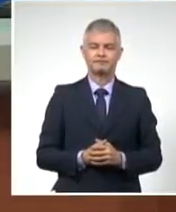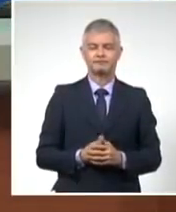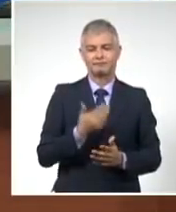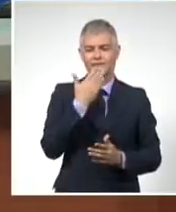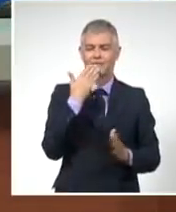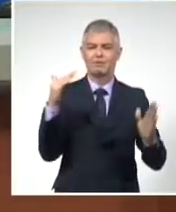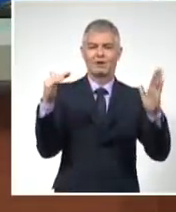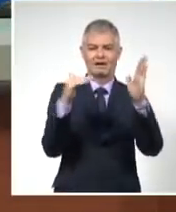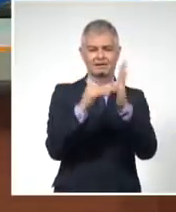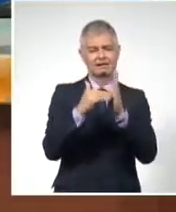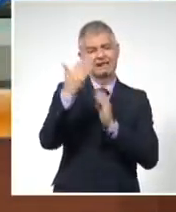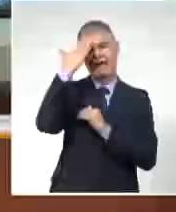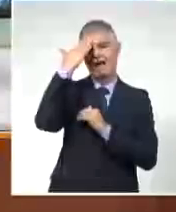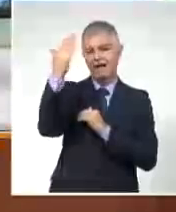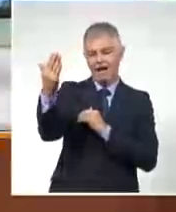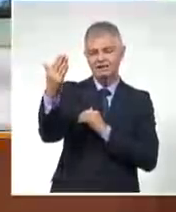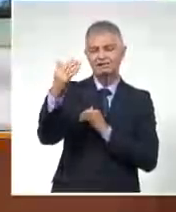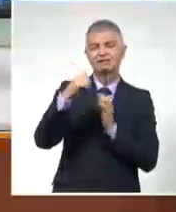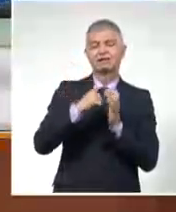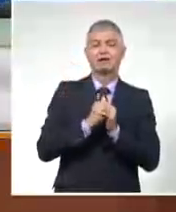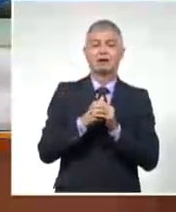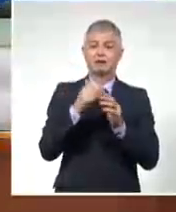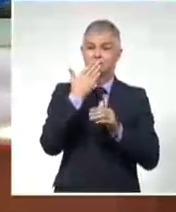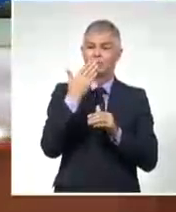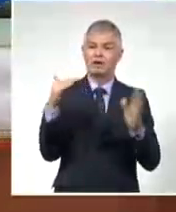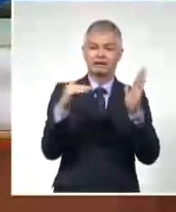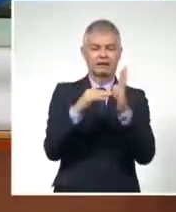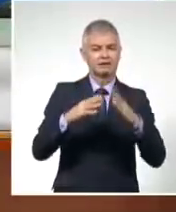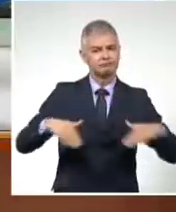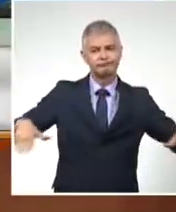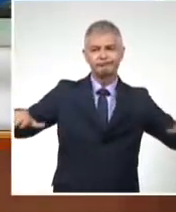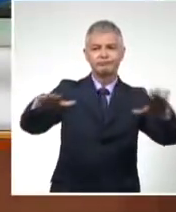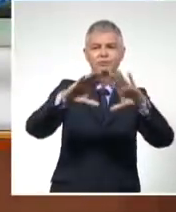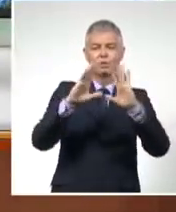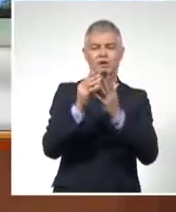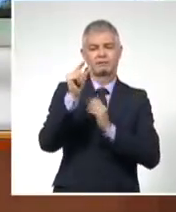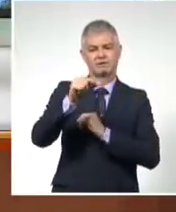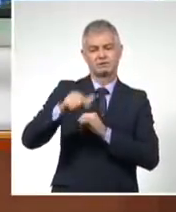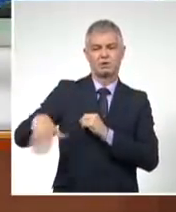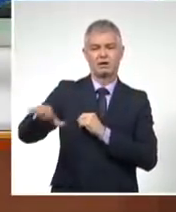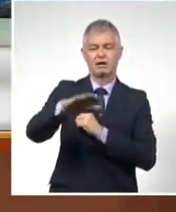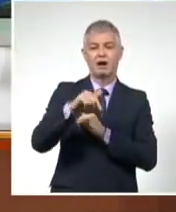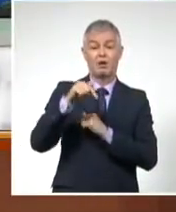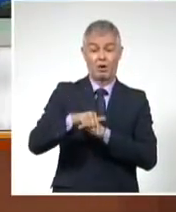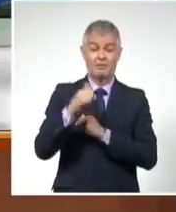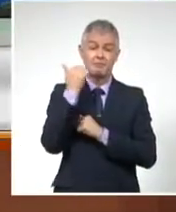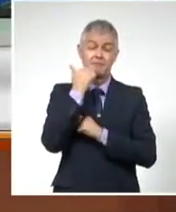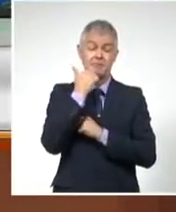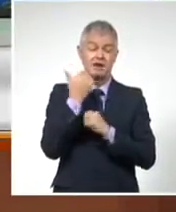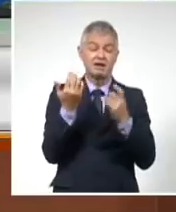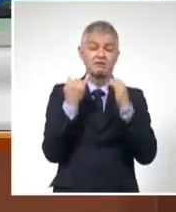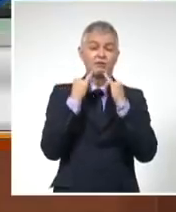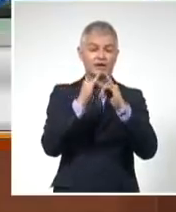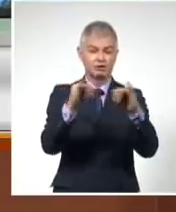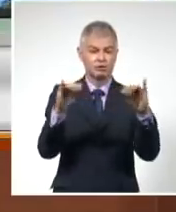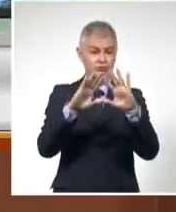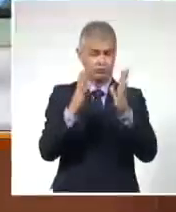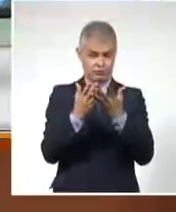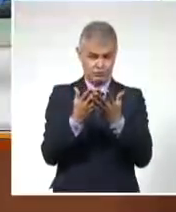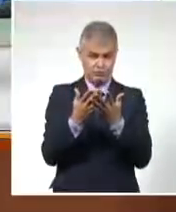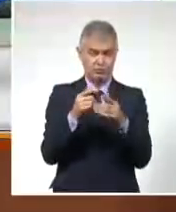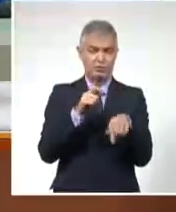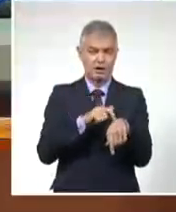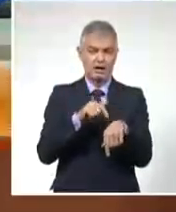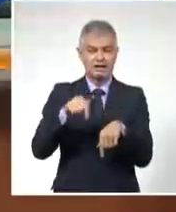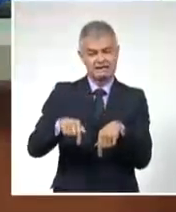Sí, muy buenas tardes, muchas gracias Isabelita, muy buenas tardes a todos ustedes amigos y aquí más informaciones para todo nuestro pueblo directamente